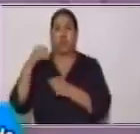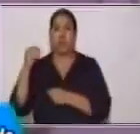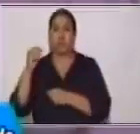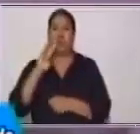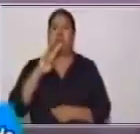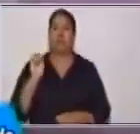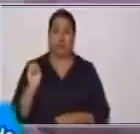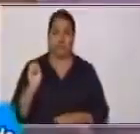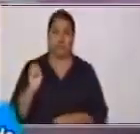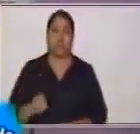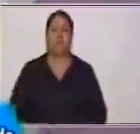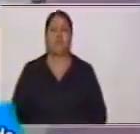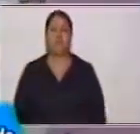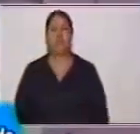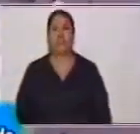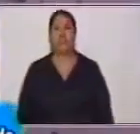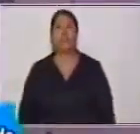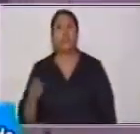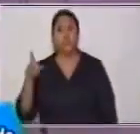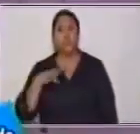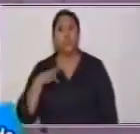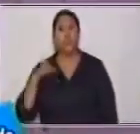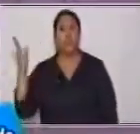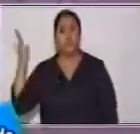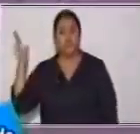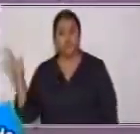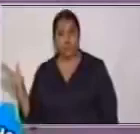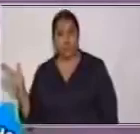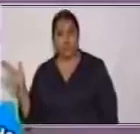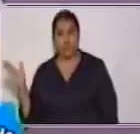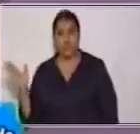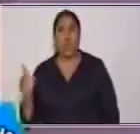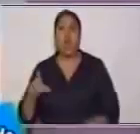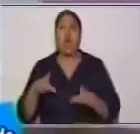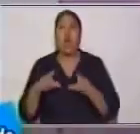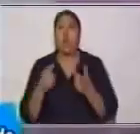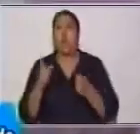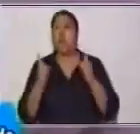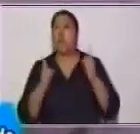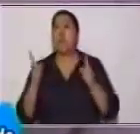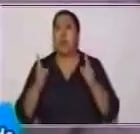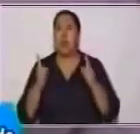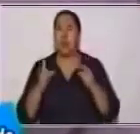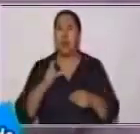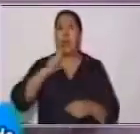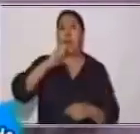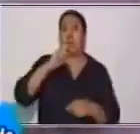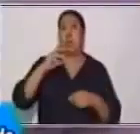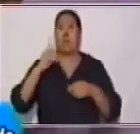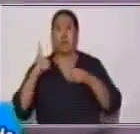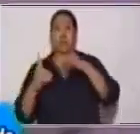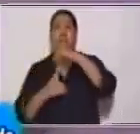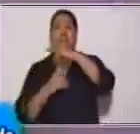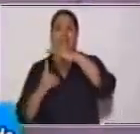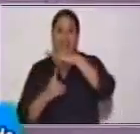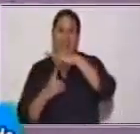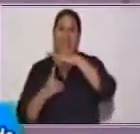30. Ahí tiene usted su común denominador para resolver